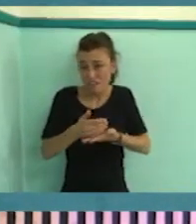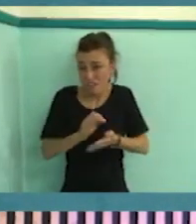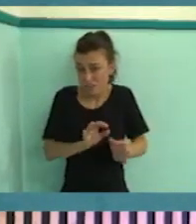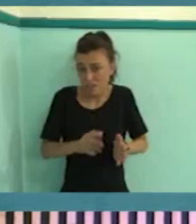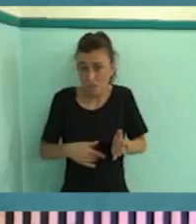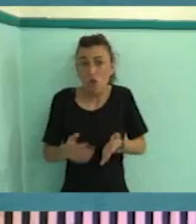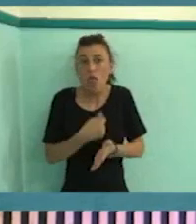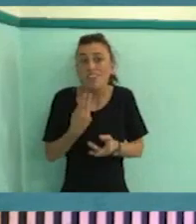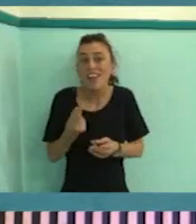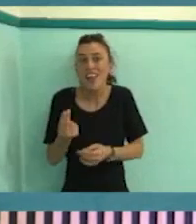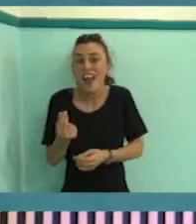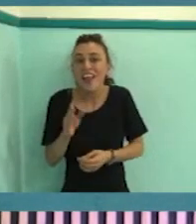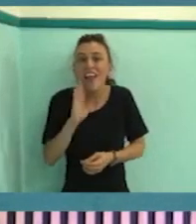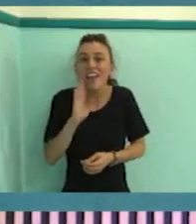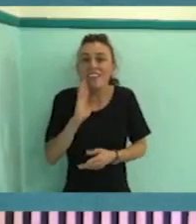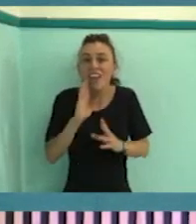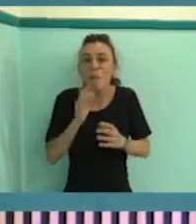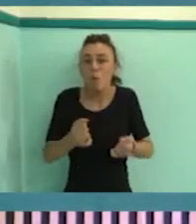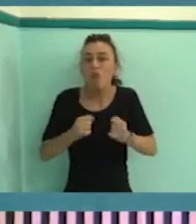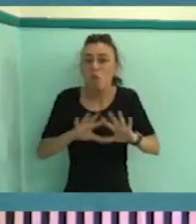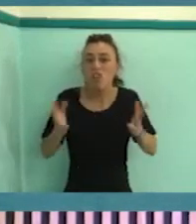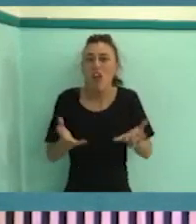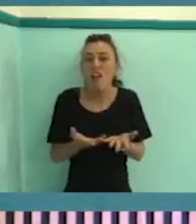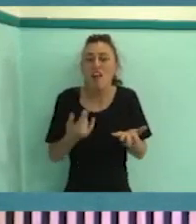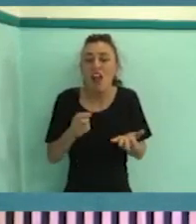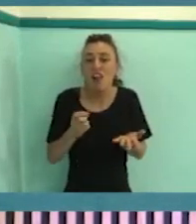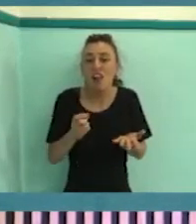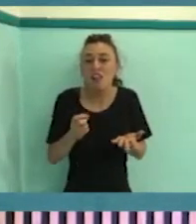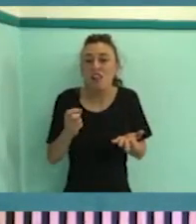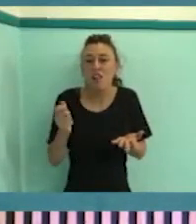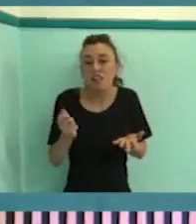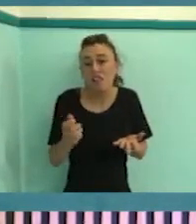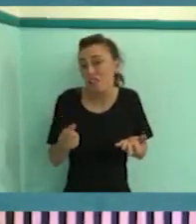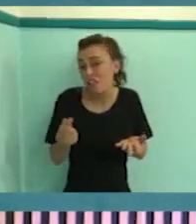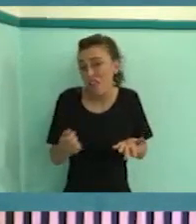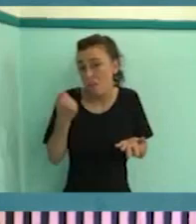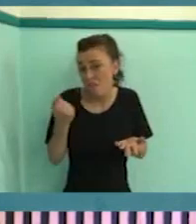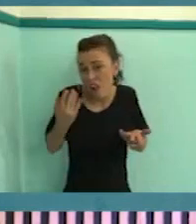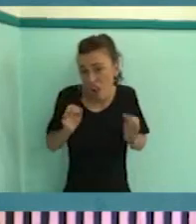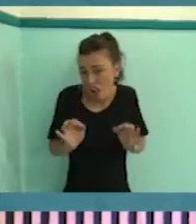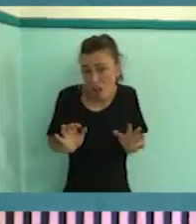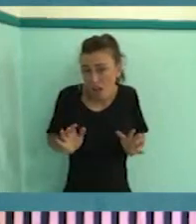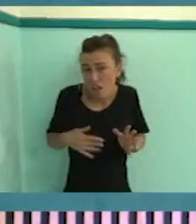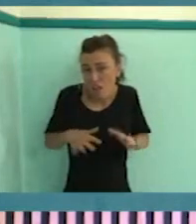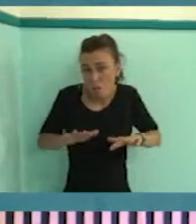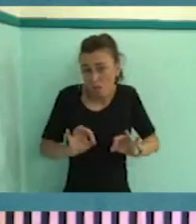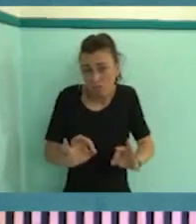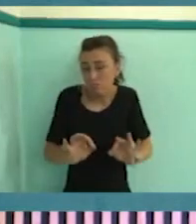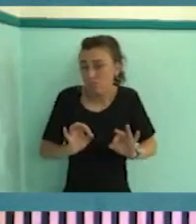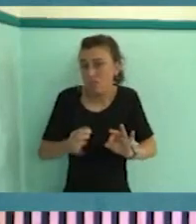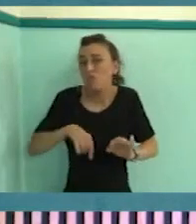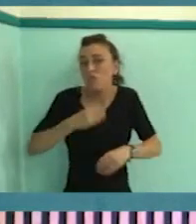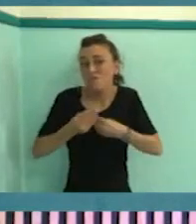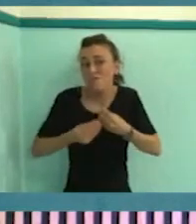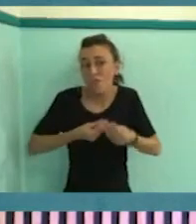tod esta porencia esta potencia mundial que es el dinero no y que al final Pues nos mueve y no sabemos utilizar tampoco no para hacer las cosas bien entonces